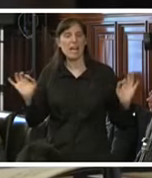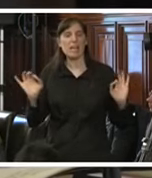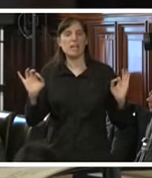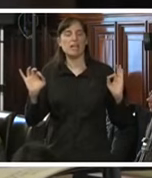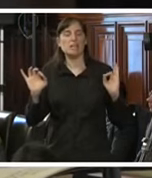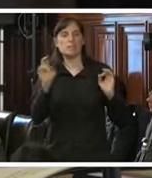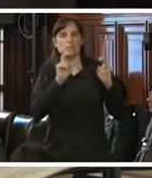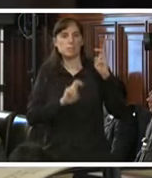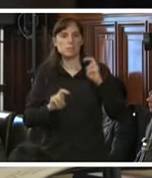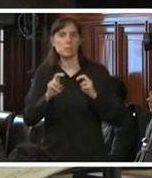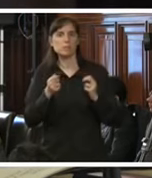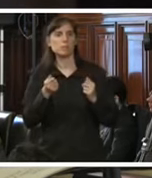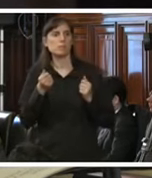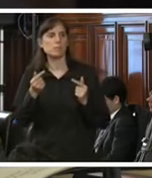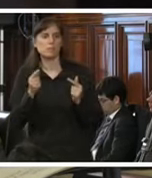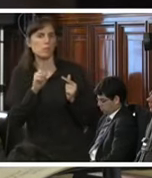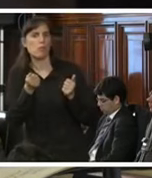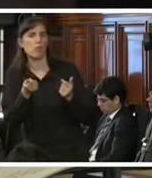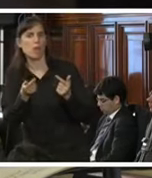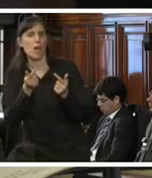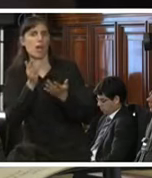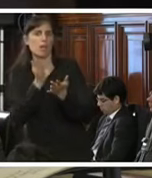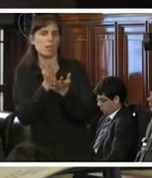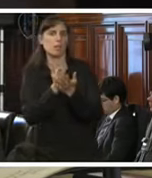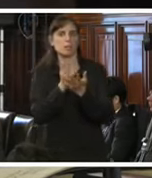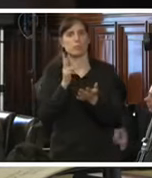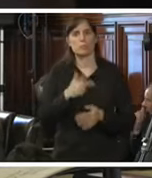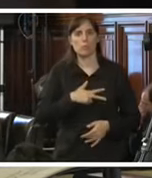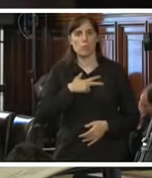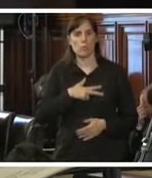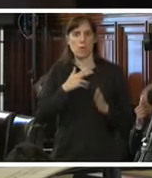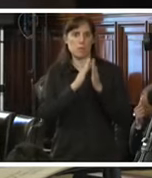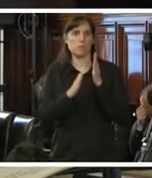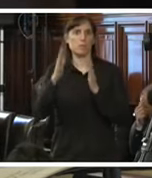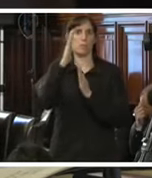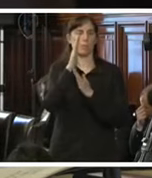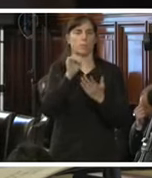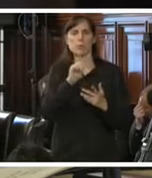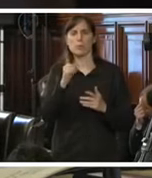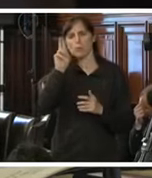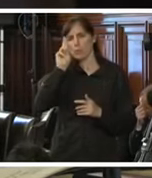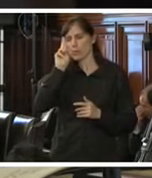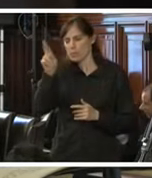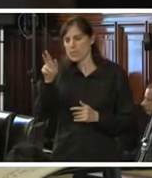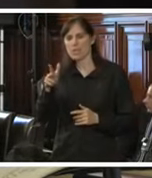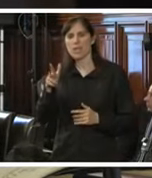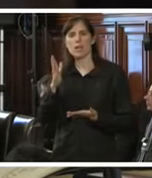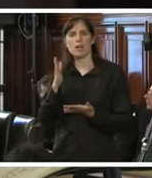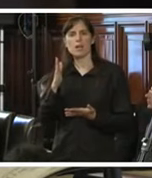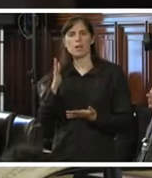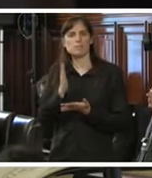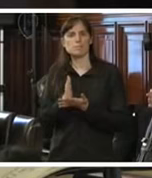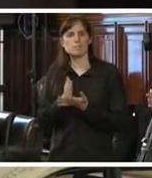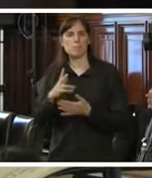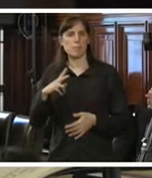de jerarquización de derechos humanos poniendo la cúspide a los derechos de la propiedad privada de grandes corporaciones.